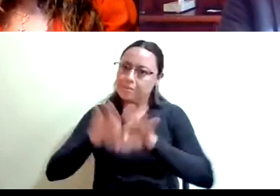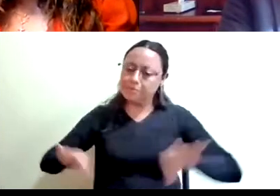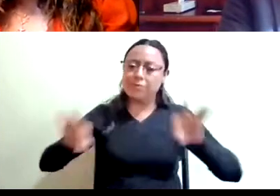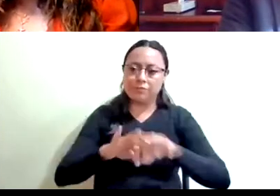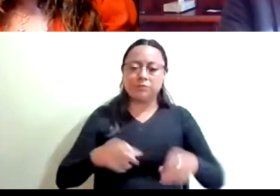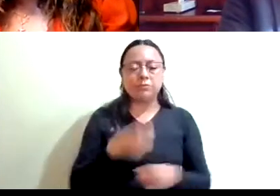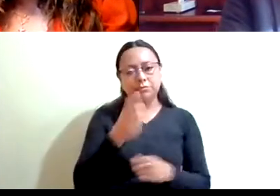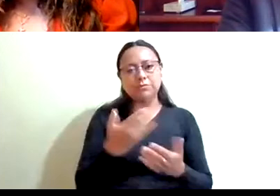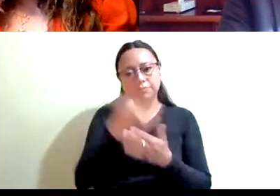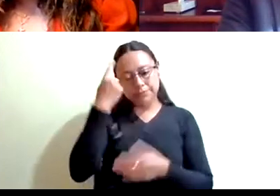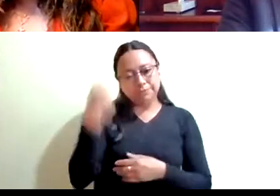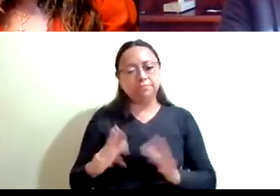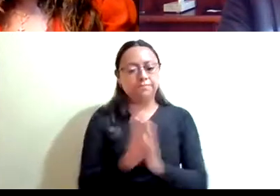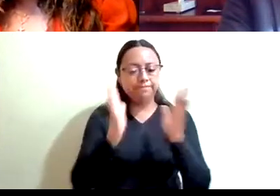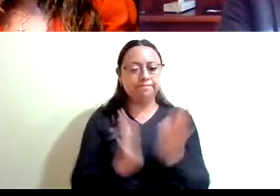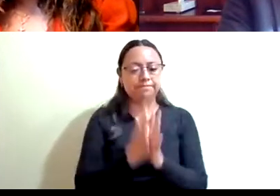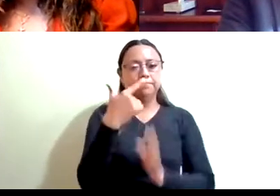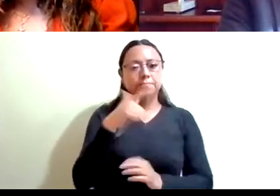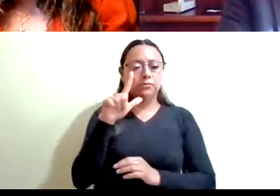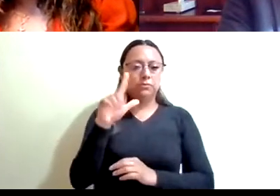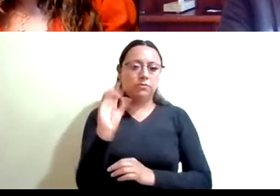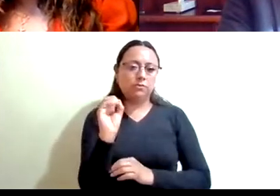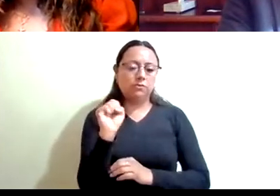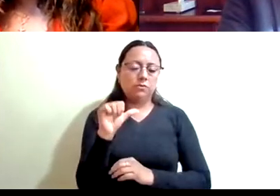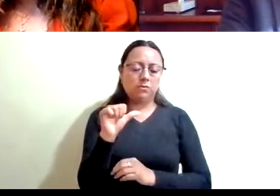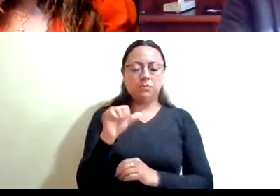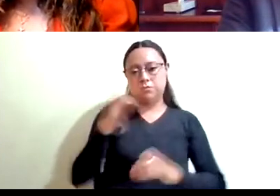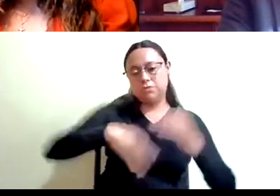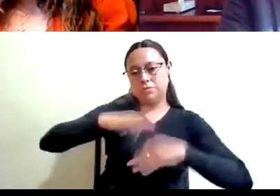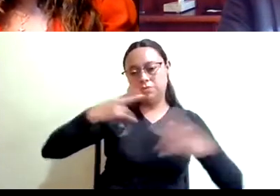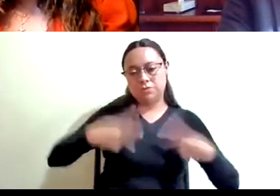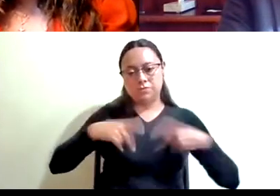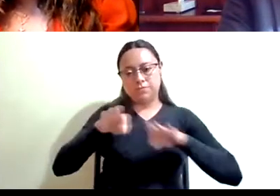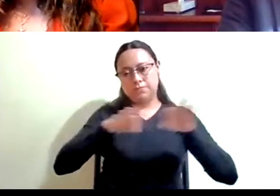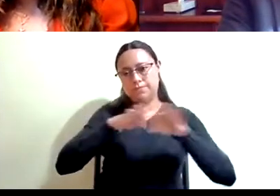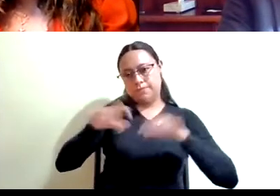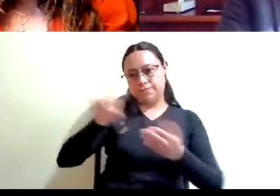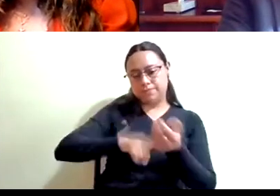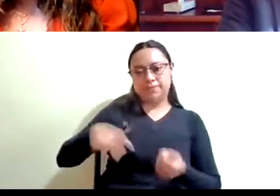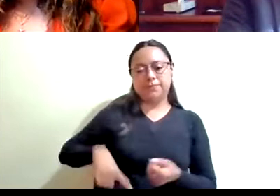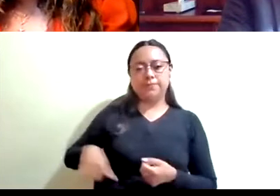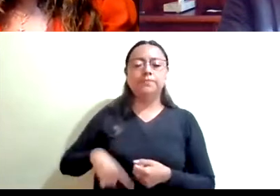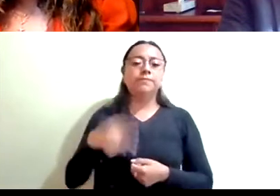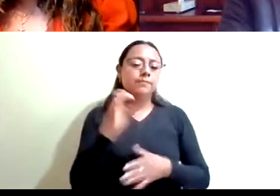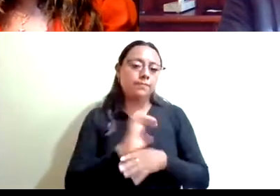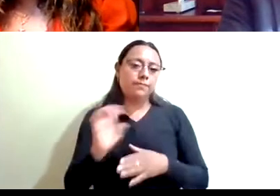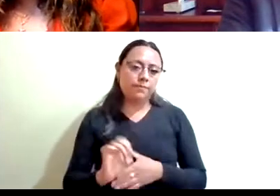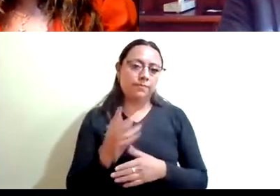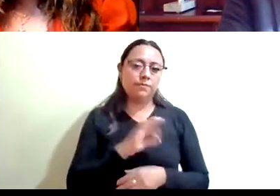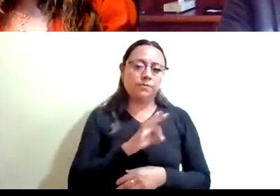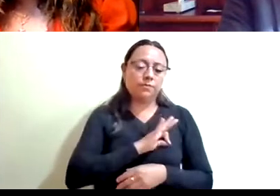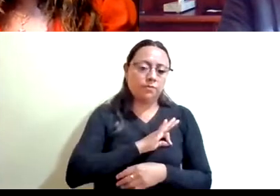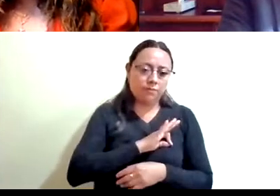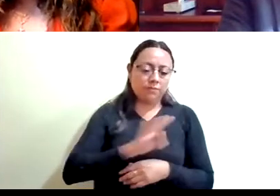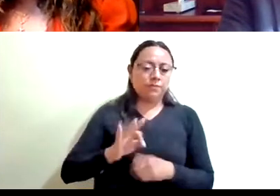la glosa de los funcionarios. Por eso pediría, no sé, la opinión de mis compañeros, que pudiera adelantarse a estas horas, como lo tiene planteado,